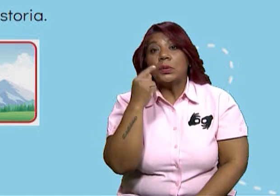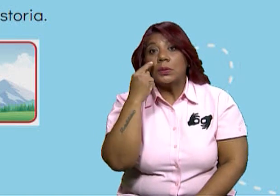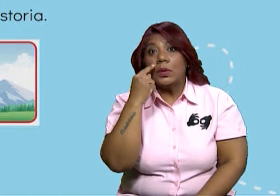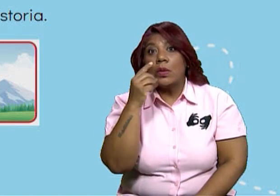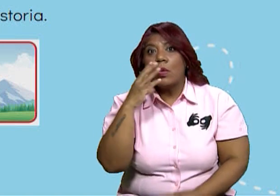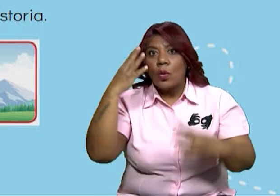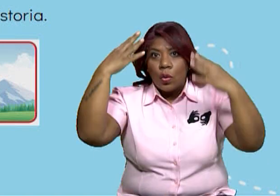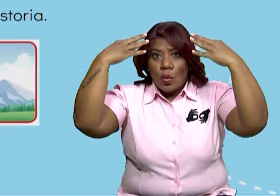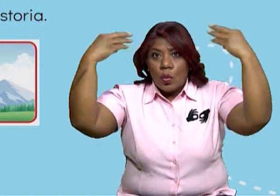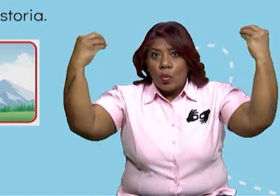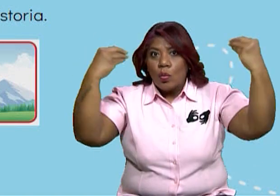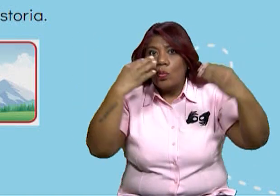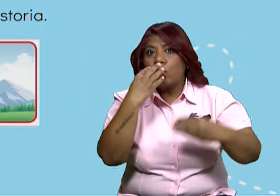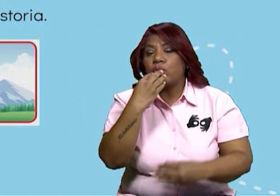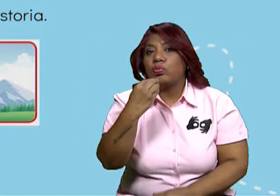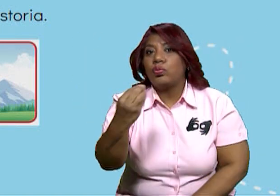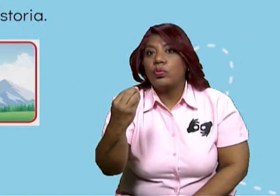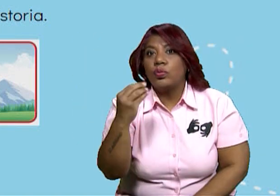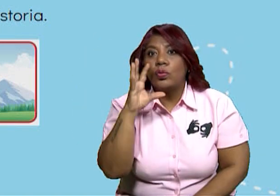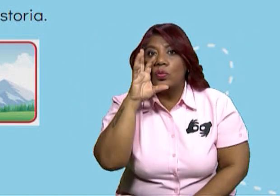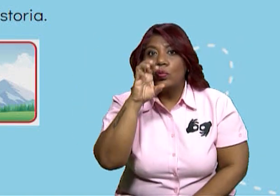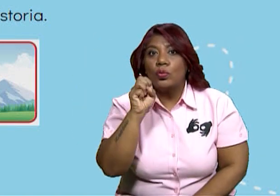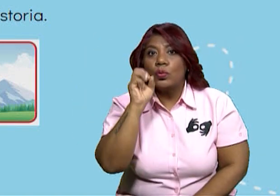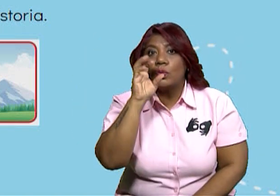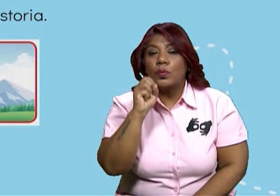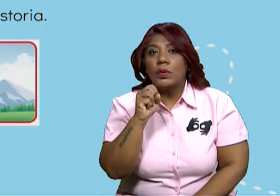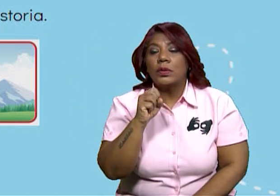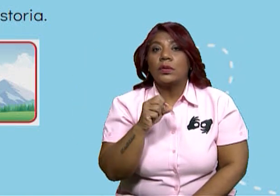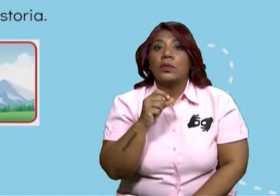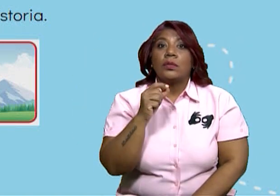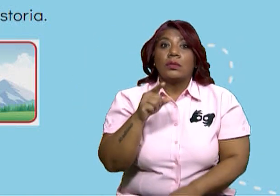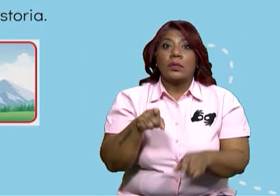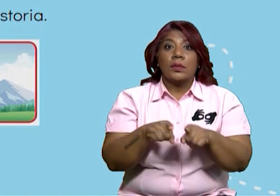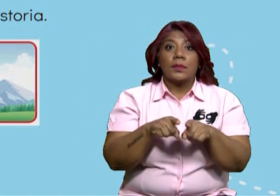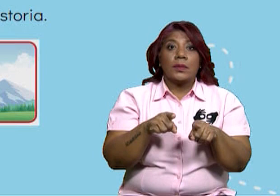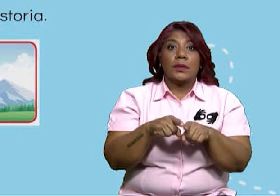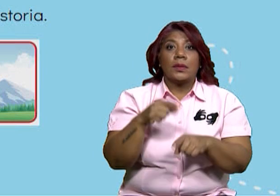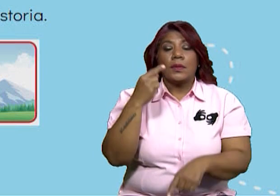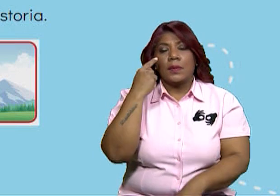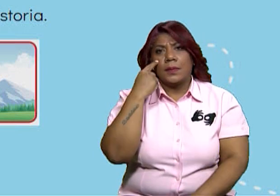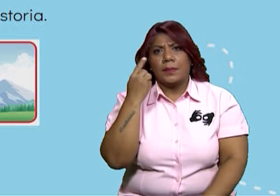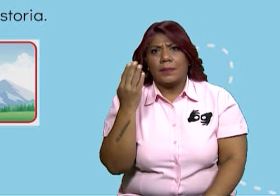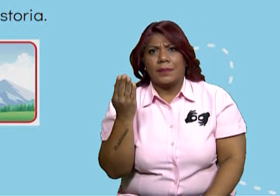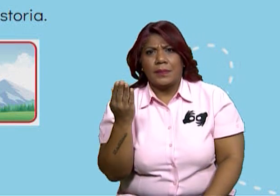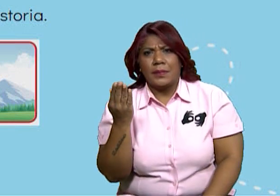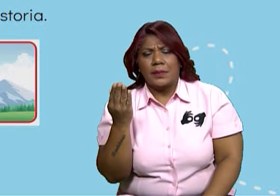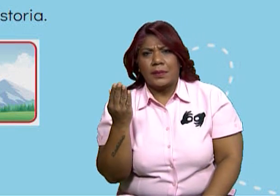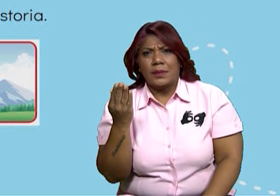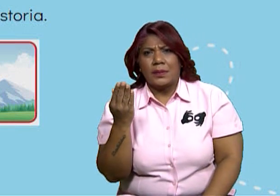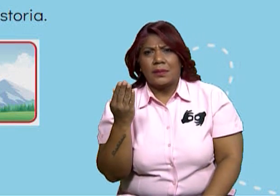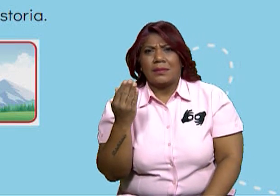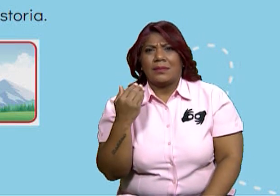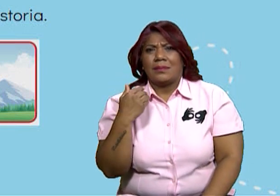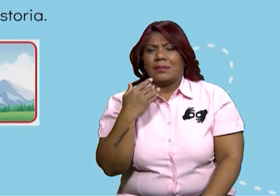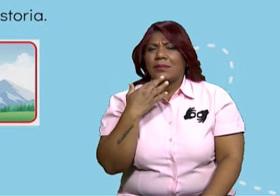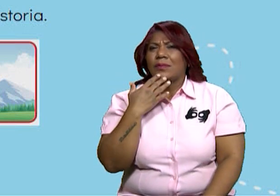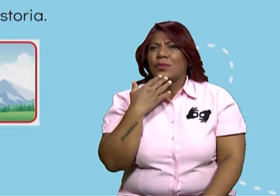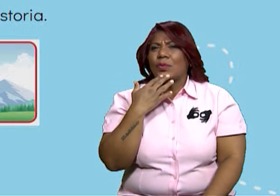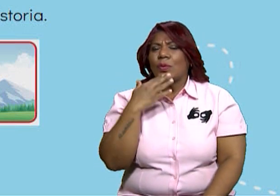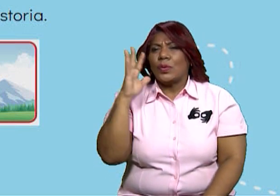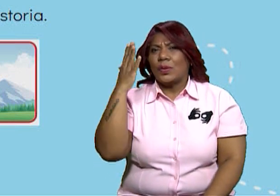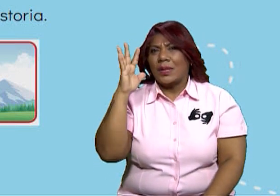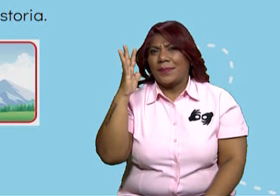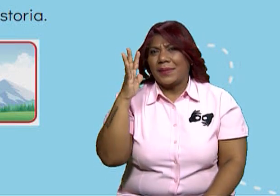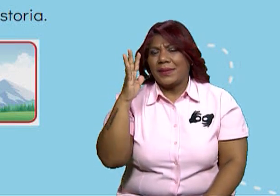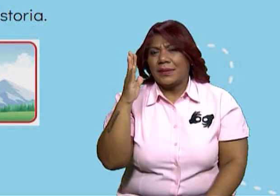un perrito y vemos aquí ¿a quién? Ese parece como un Power Ranger. ¿Recuerdan una cómica de los